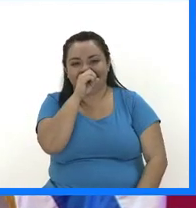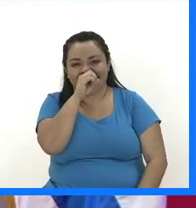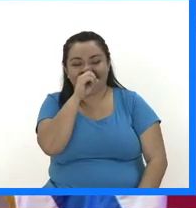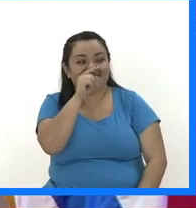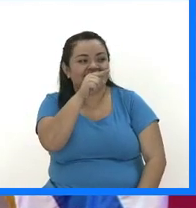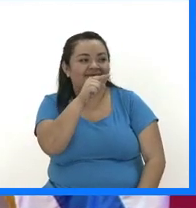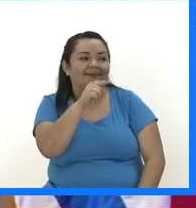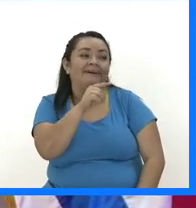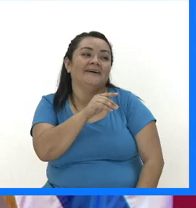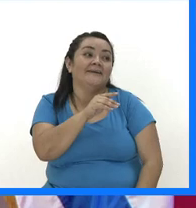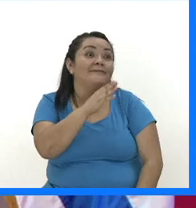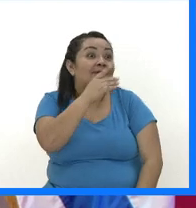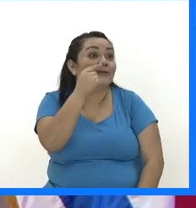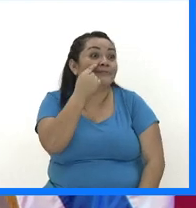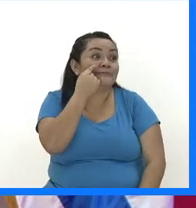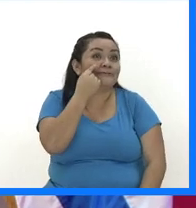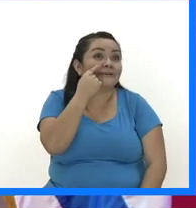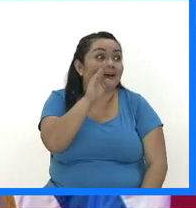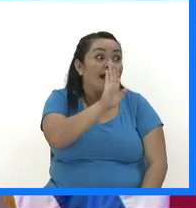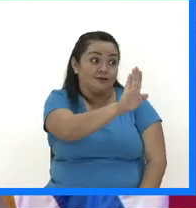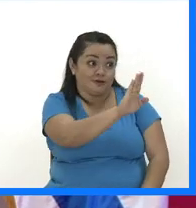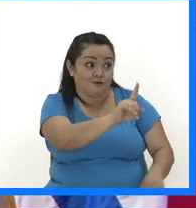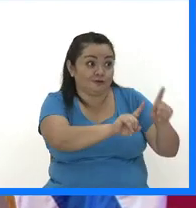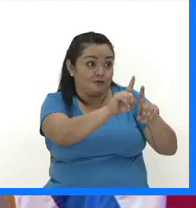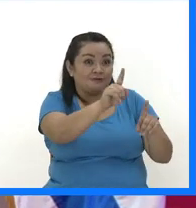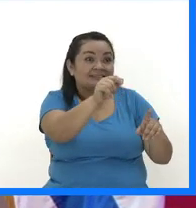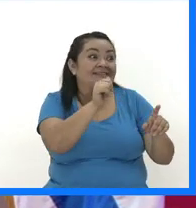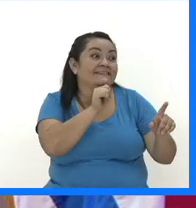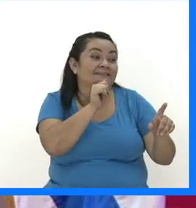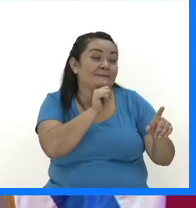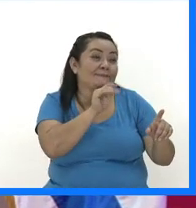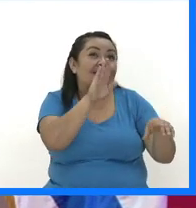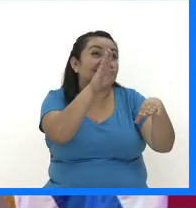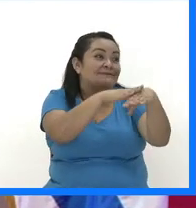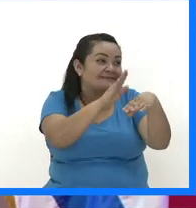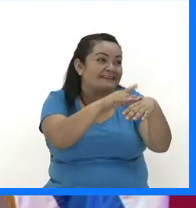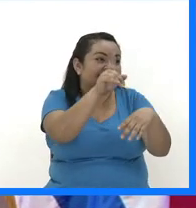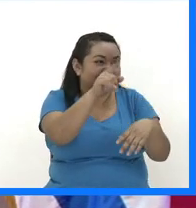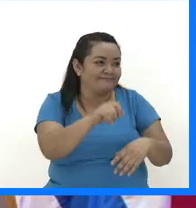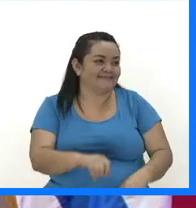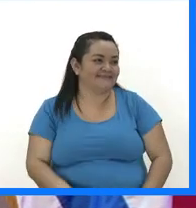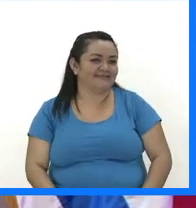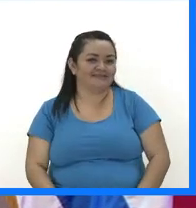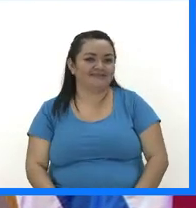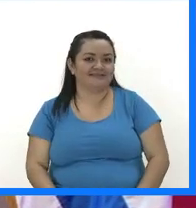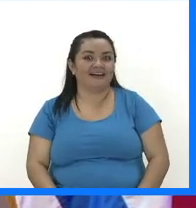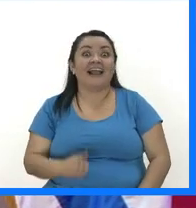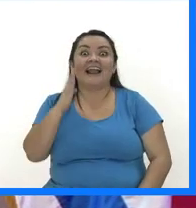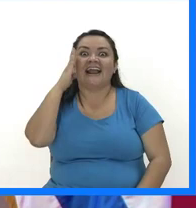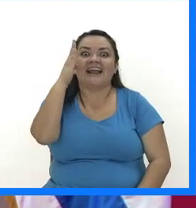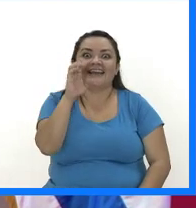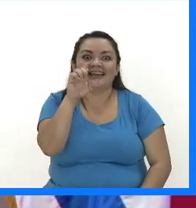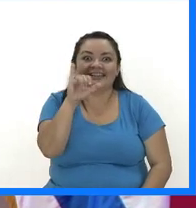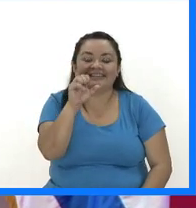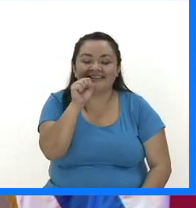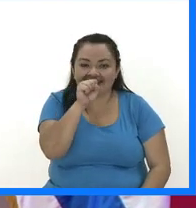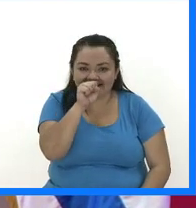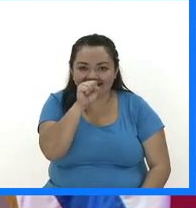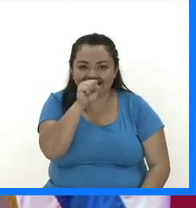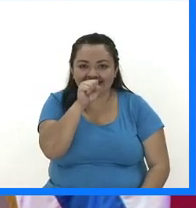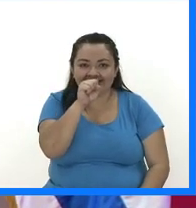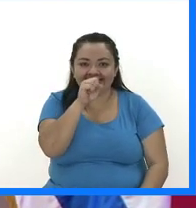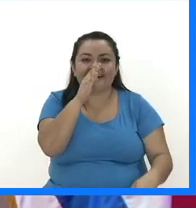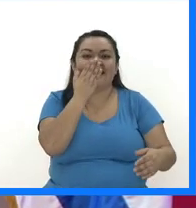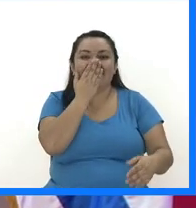ellos de ustedes está en la letrina es la traducción literal vayan a hablarle quizás se fue en el odio vaya en otras palabras